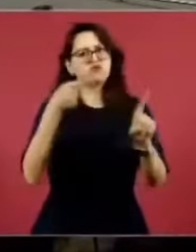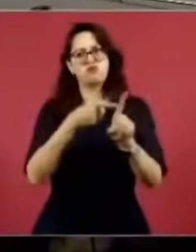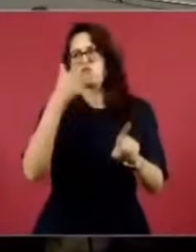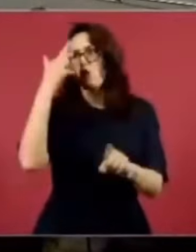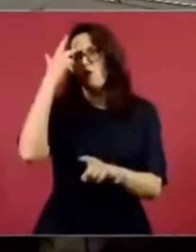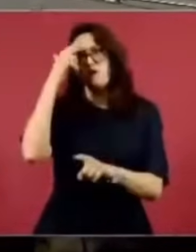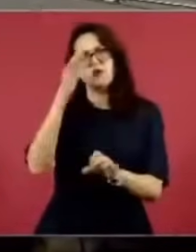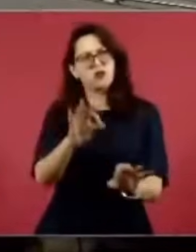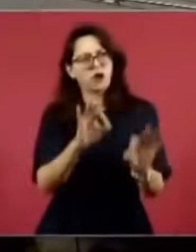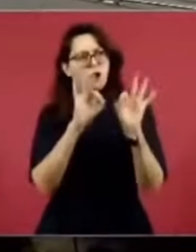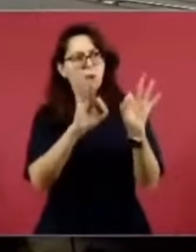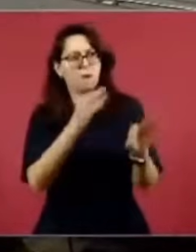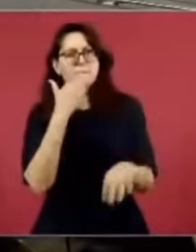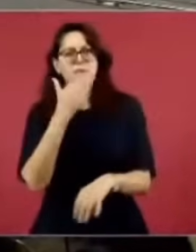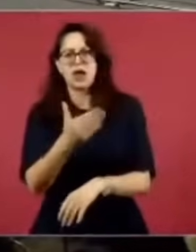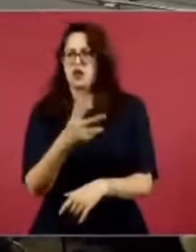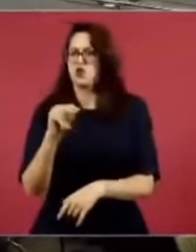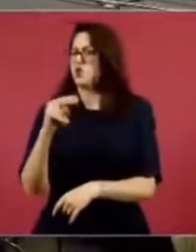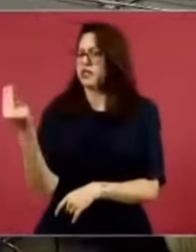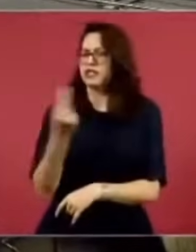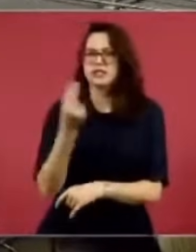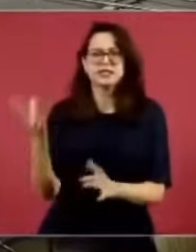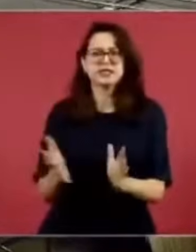había democracia